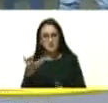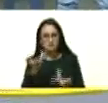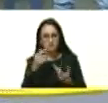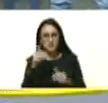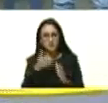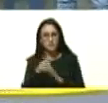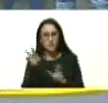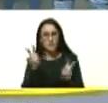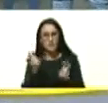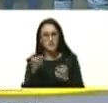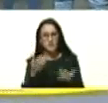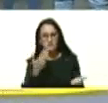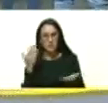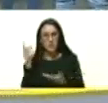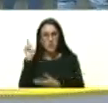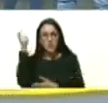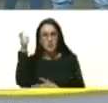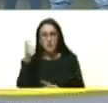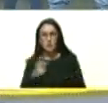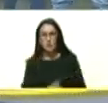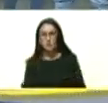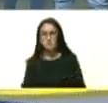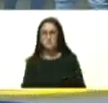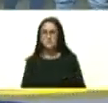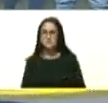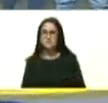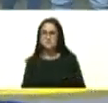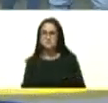de esto? Adelante, Guárico.